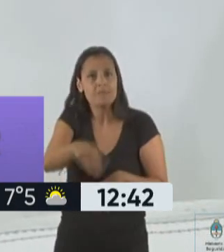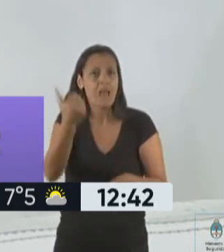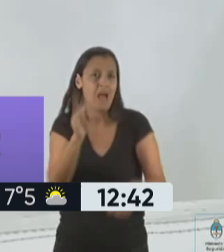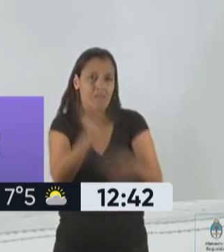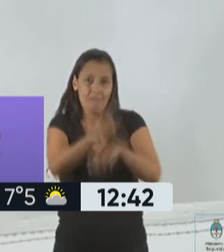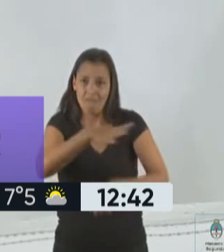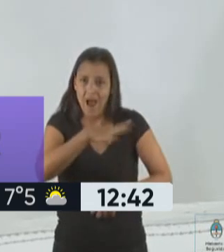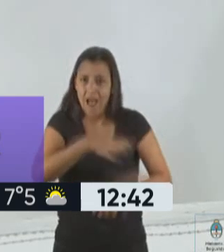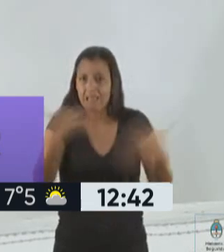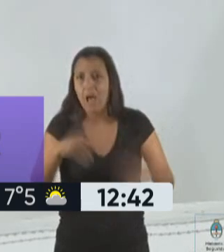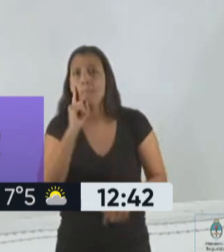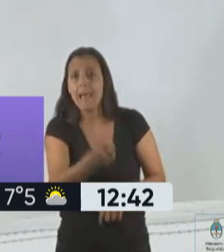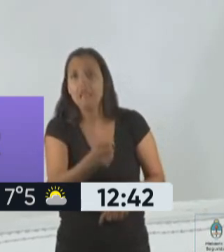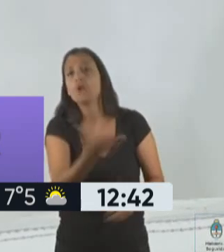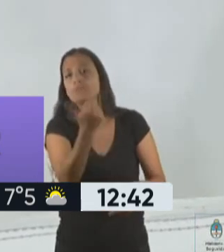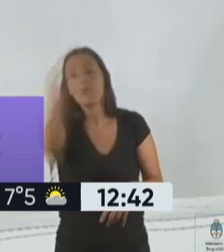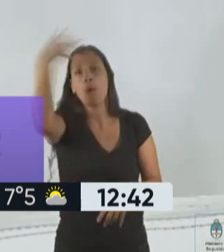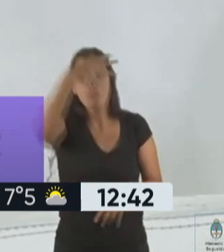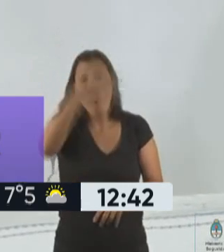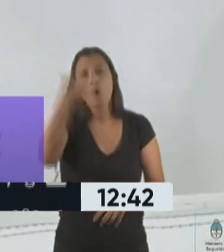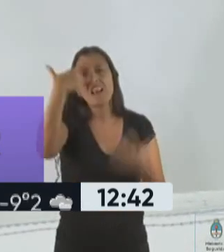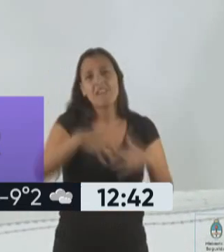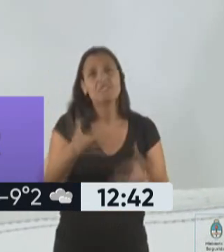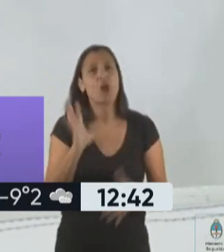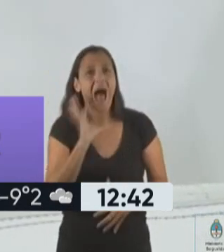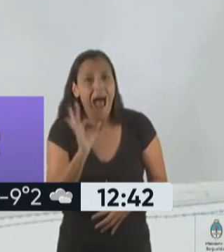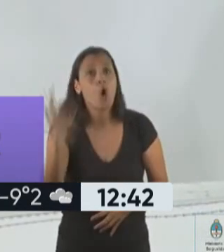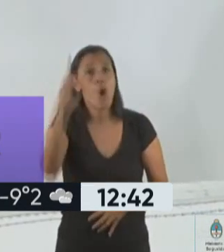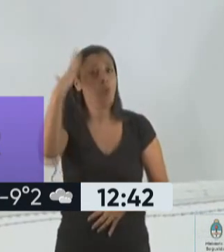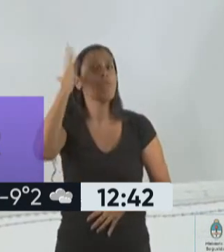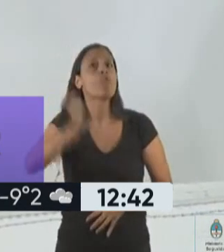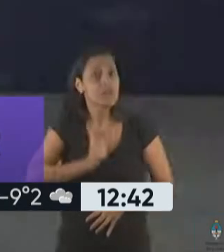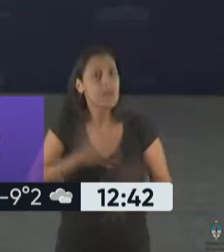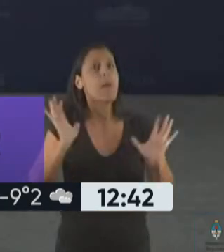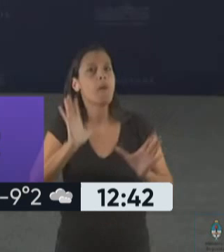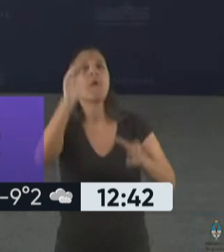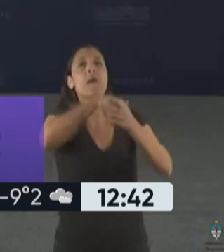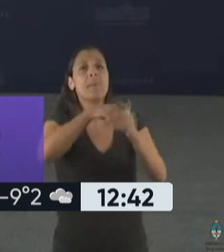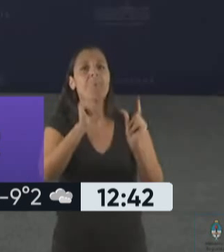la ministra Bullrich, si las Fuerzas Armadas podrían actuar en este territorio.